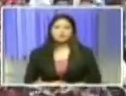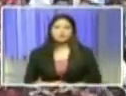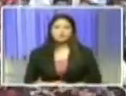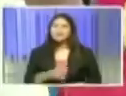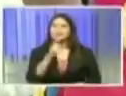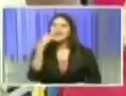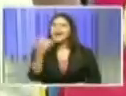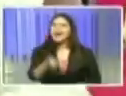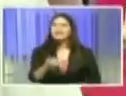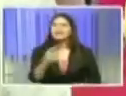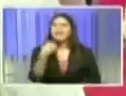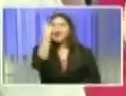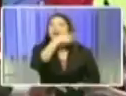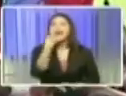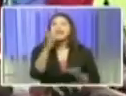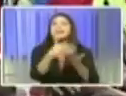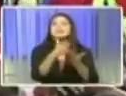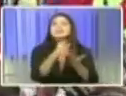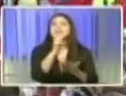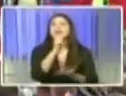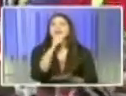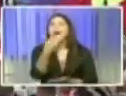¿Quiénes tienen cuenta Carelibro?